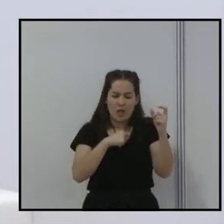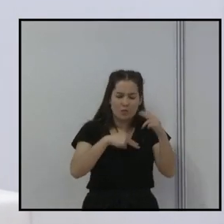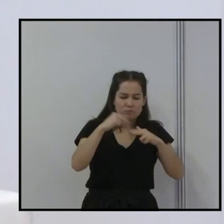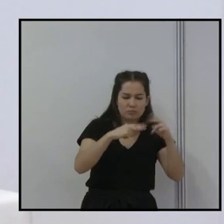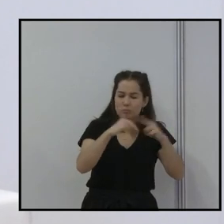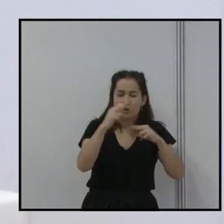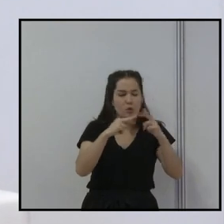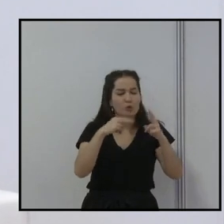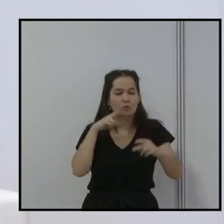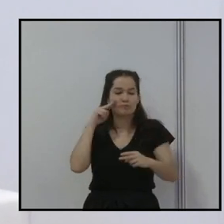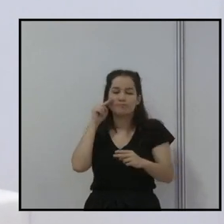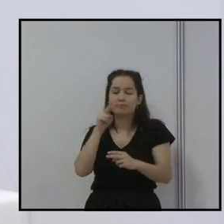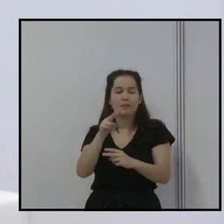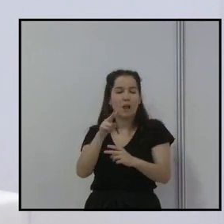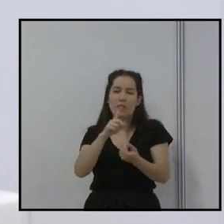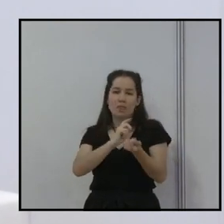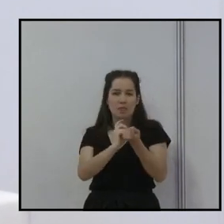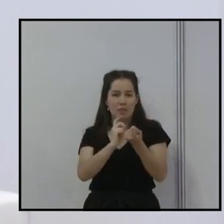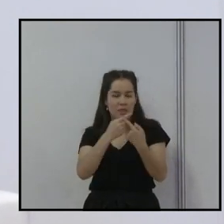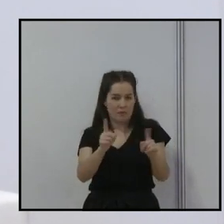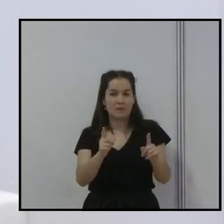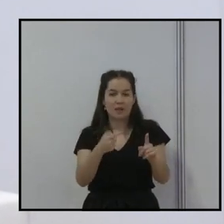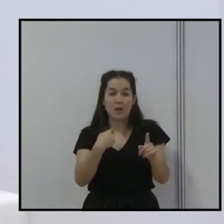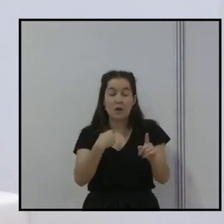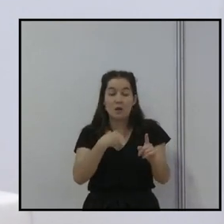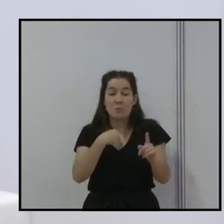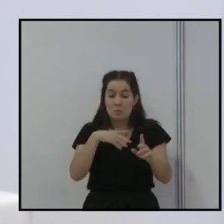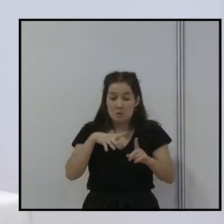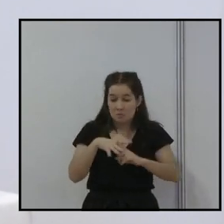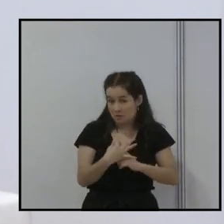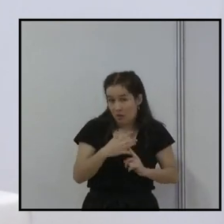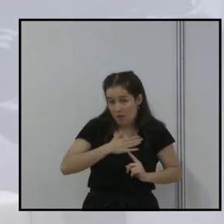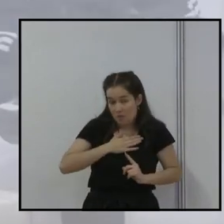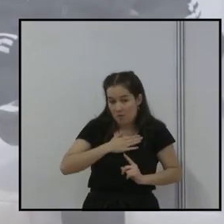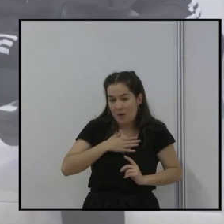distinta. No tiene nada que ver. Creo que yo, por lo menos, y puede que haya mucha gente así,